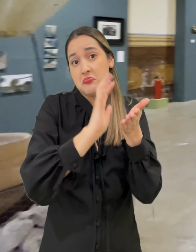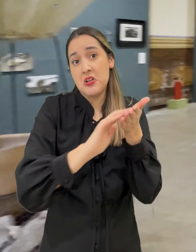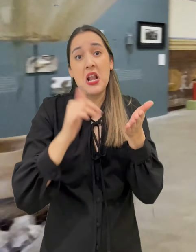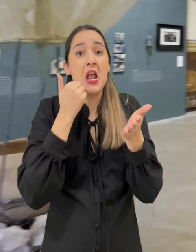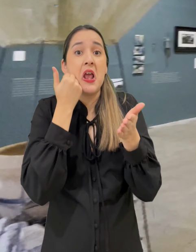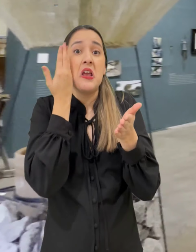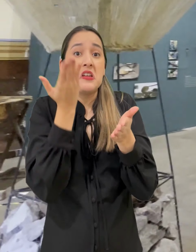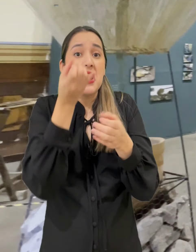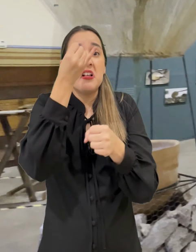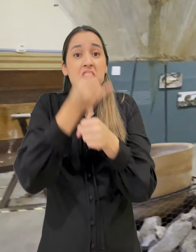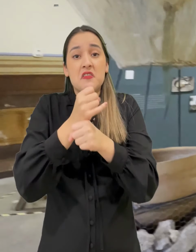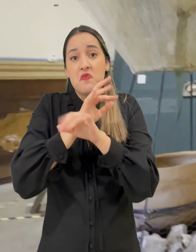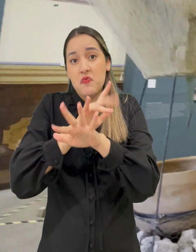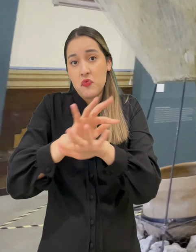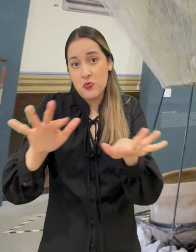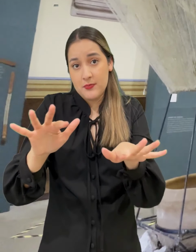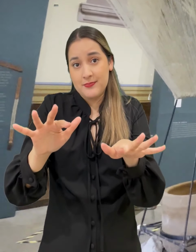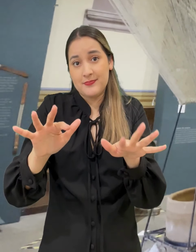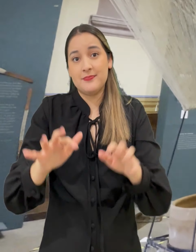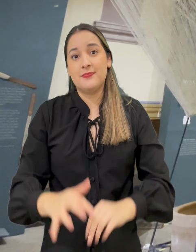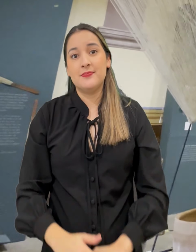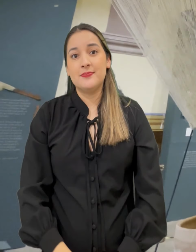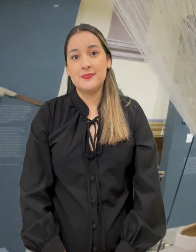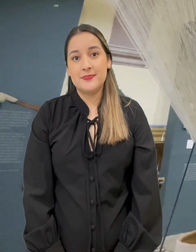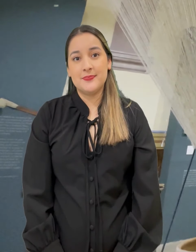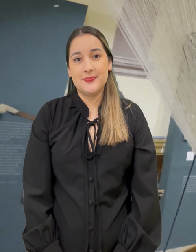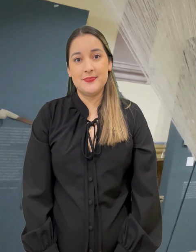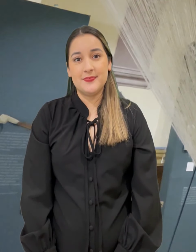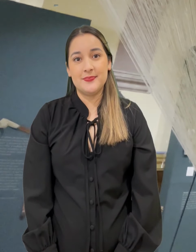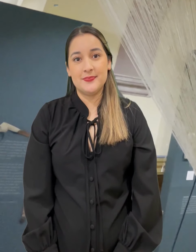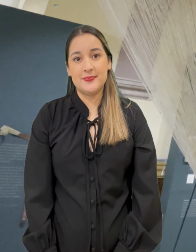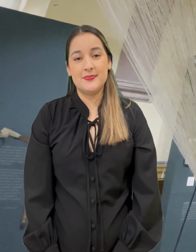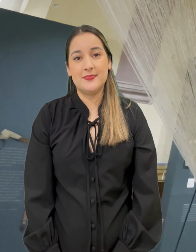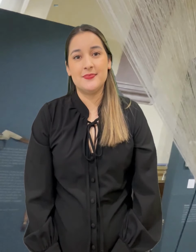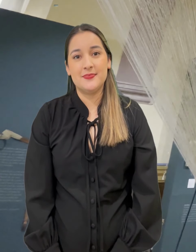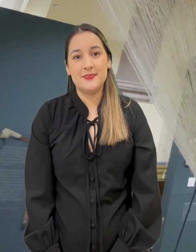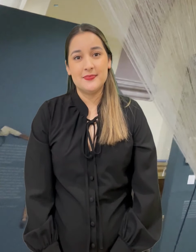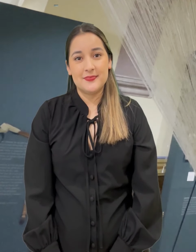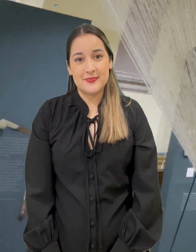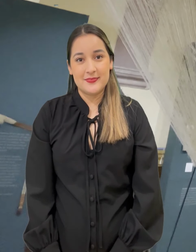unas imágenes de la información presentada por si te interesa leer